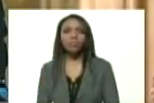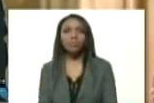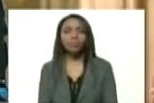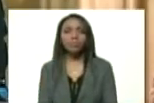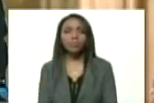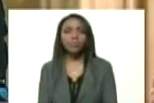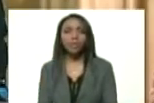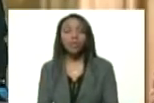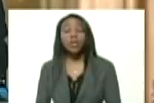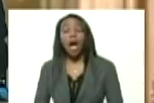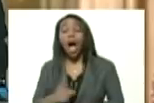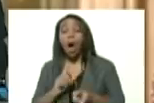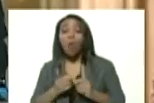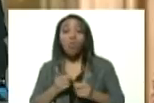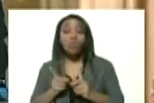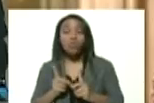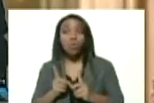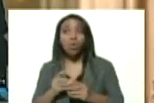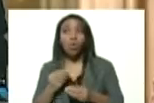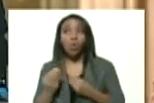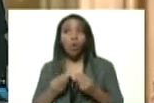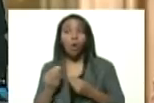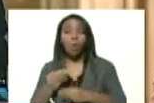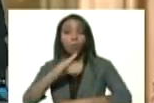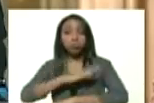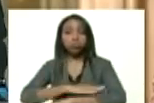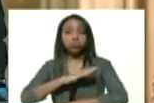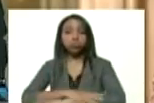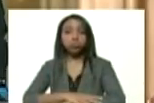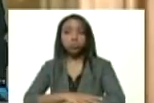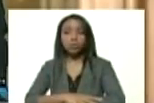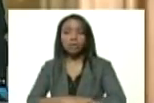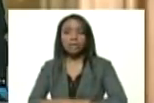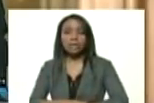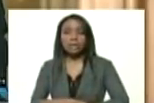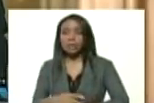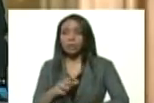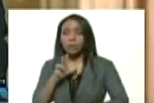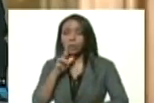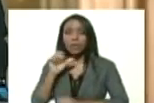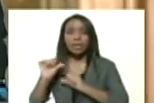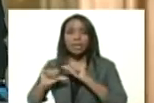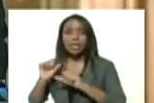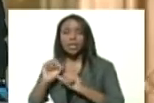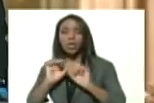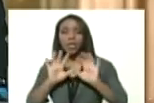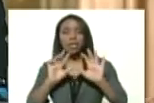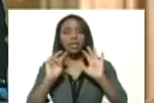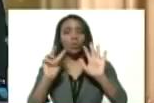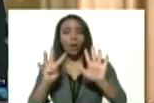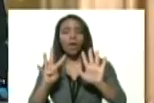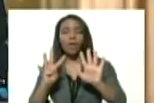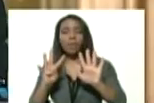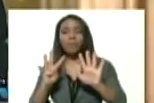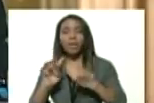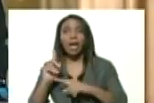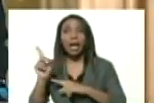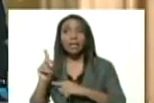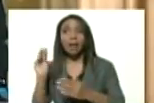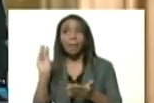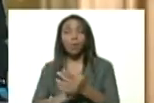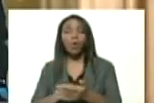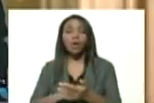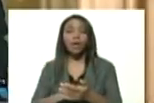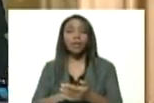y cómo unos cowboy racistas del siglo 19 le ponen precio a la